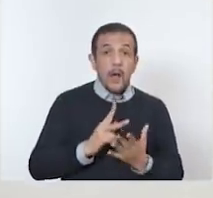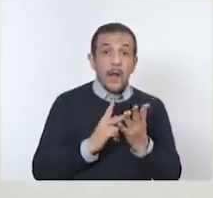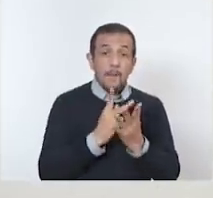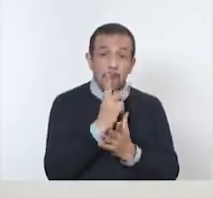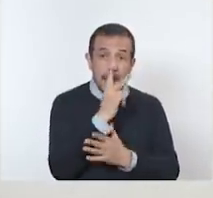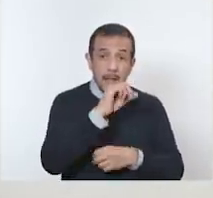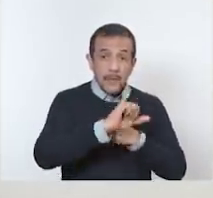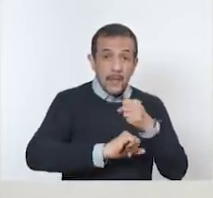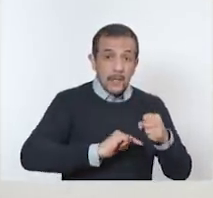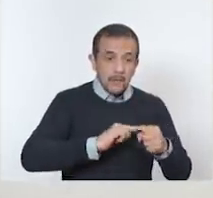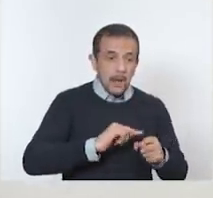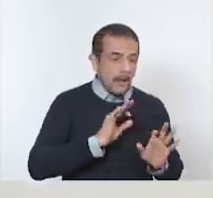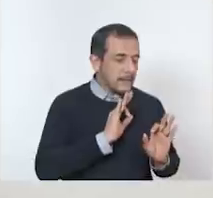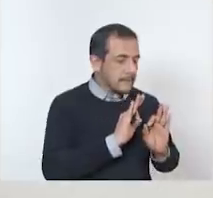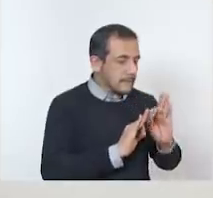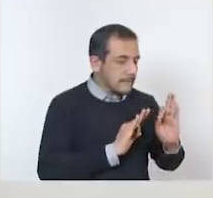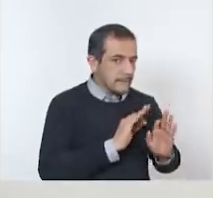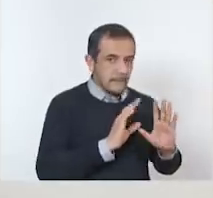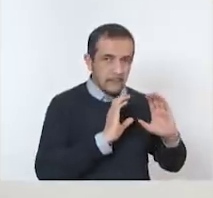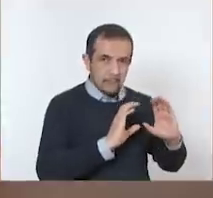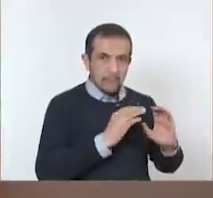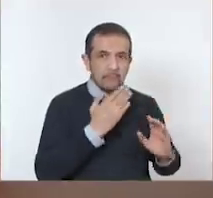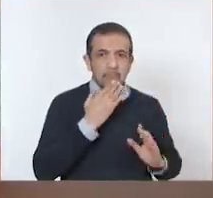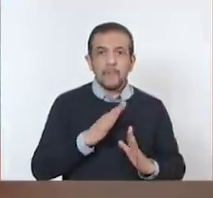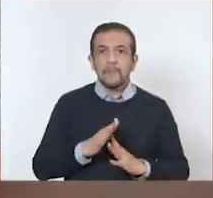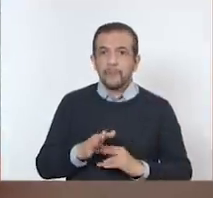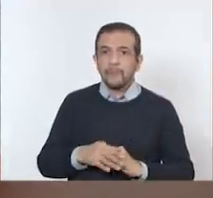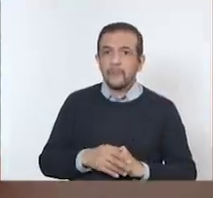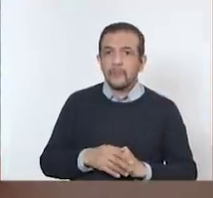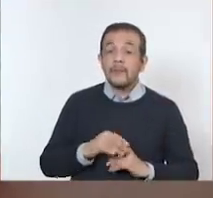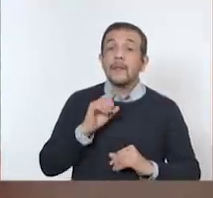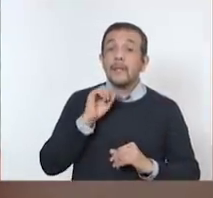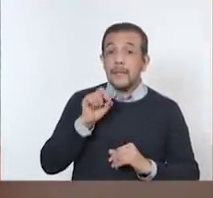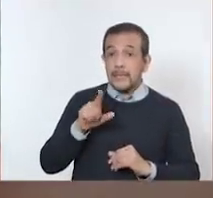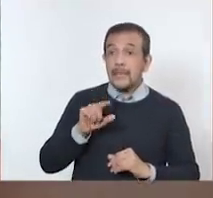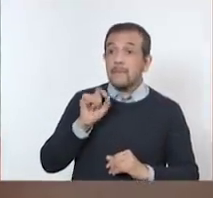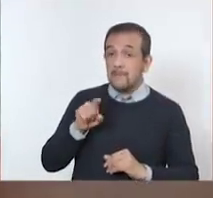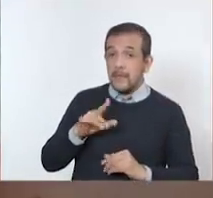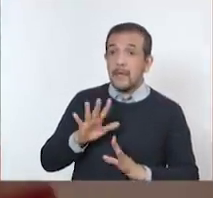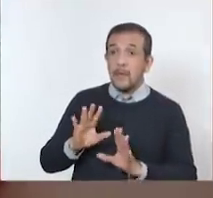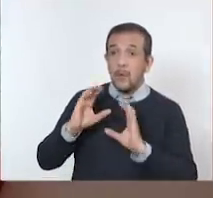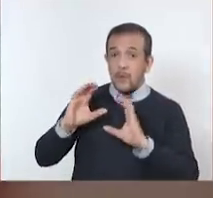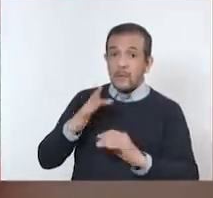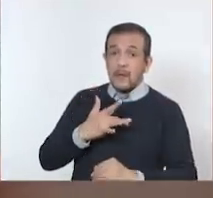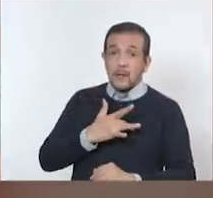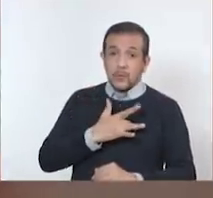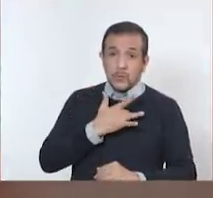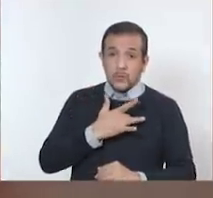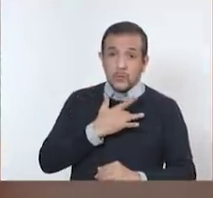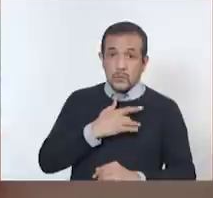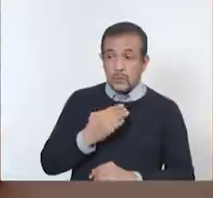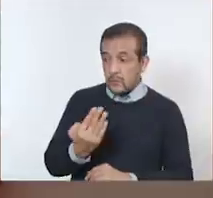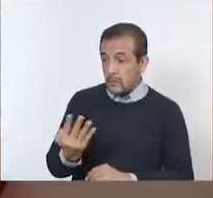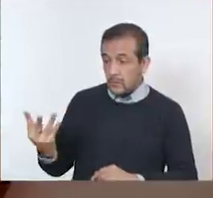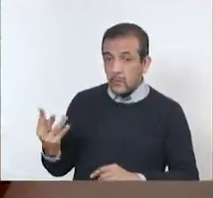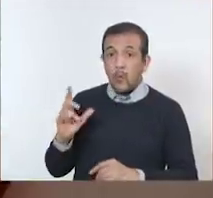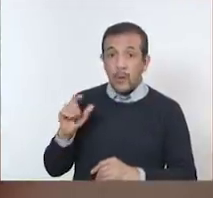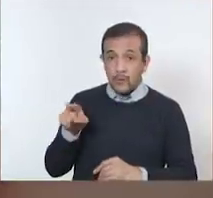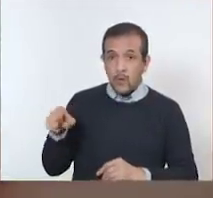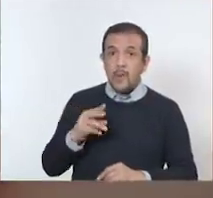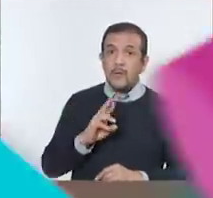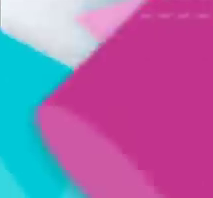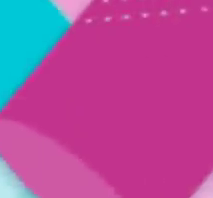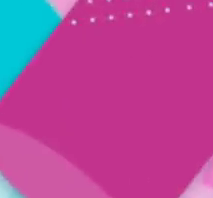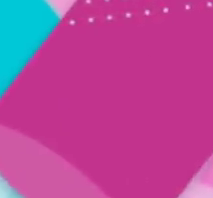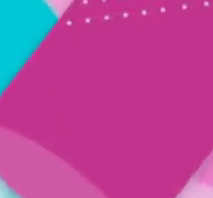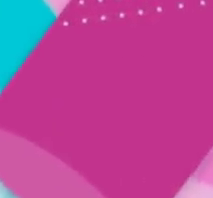vivos no maltratándolos. Conocer sus sentimientos y respetar cuando están